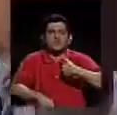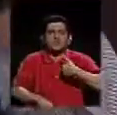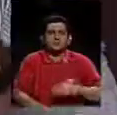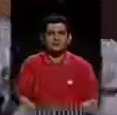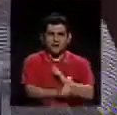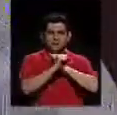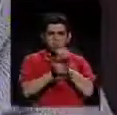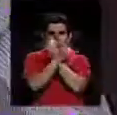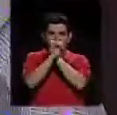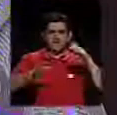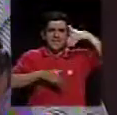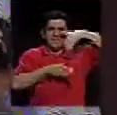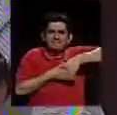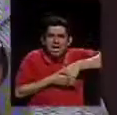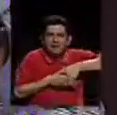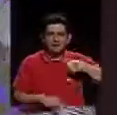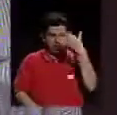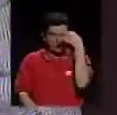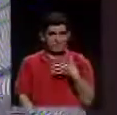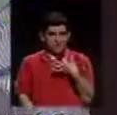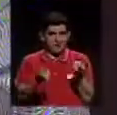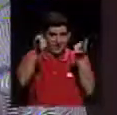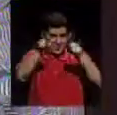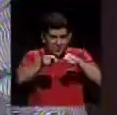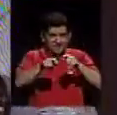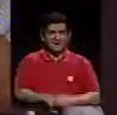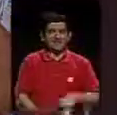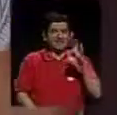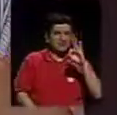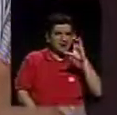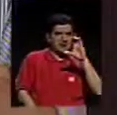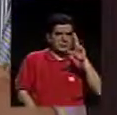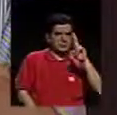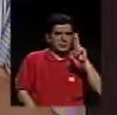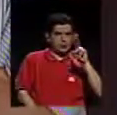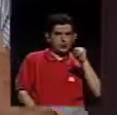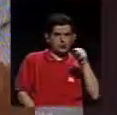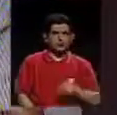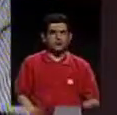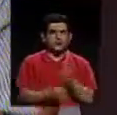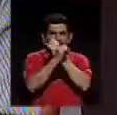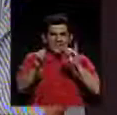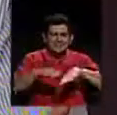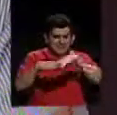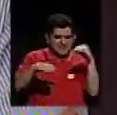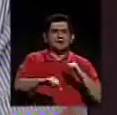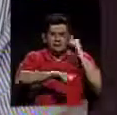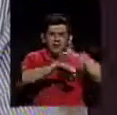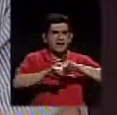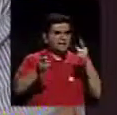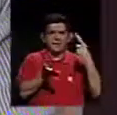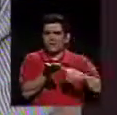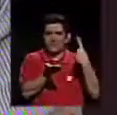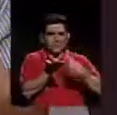garantizar la independencia hacia adentro. Porque yo creo que en el caso de don Fernando Cruz, el tema de la independencia hacia afuera se planteó, pero no se ha